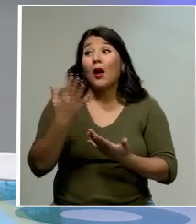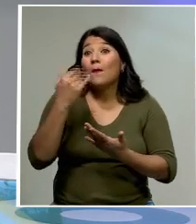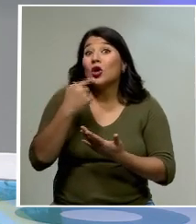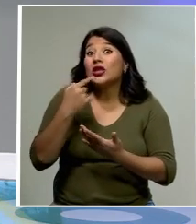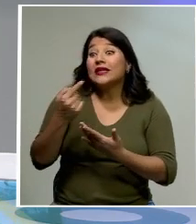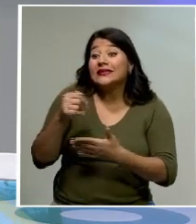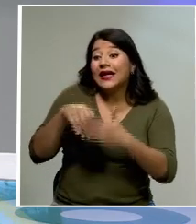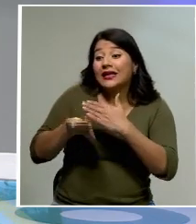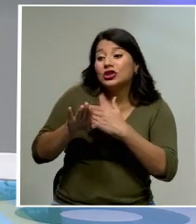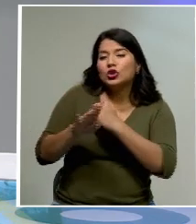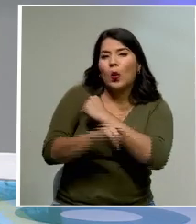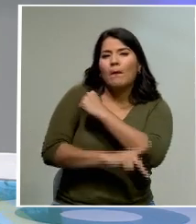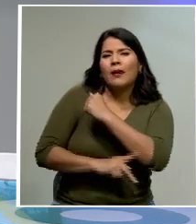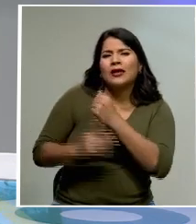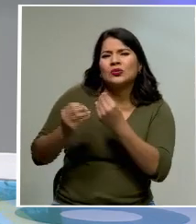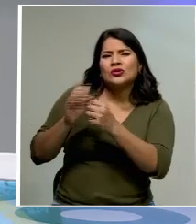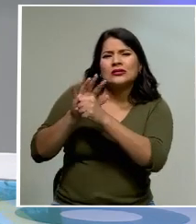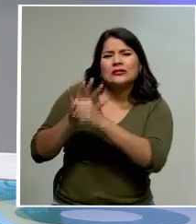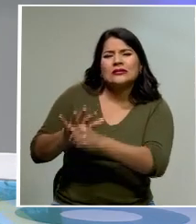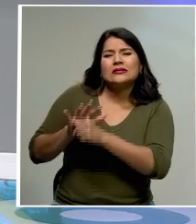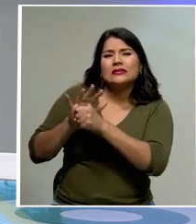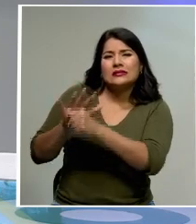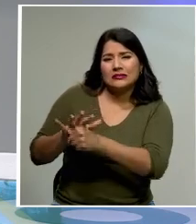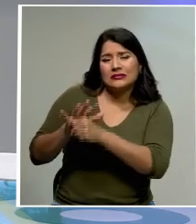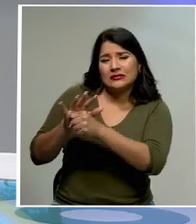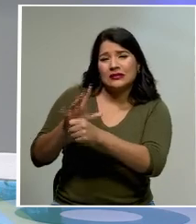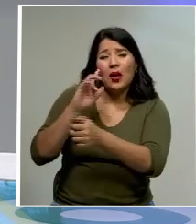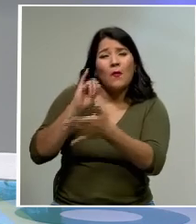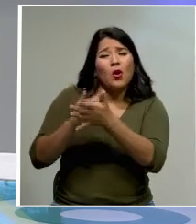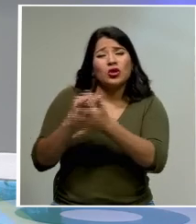se incrementa cada día y que por esa razón